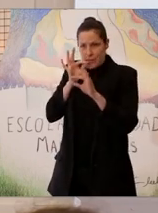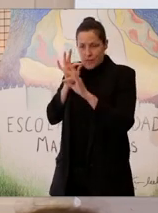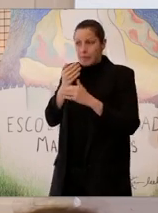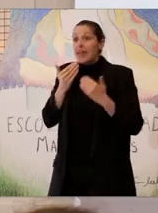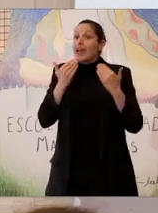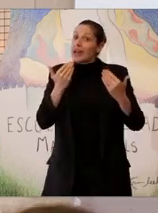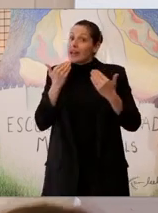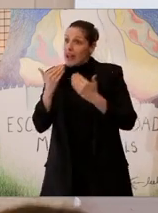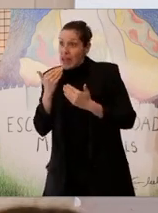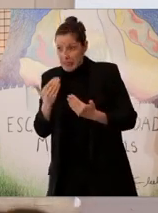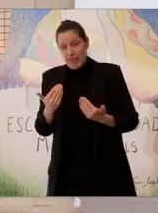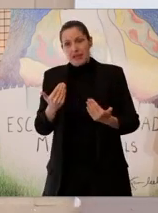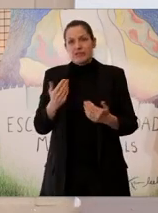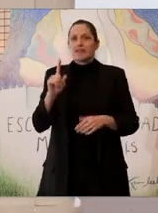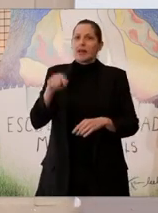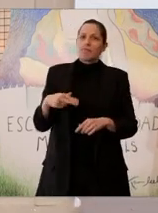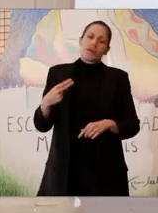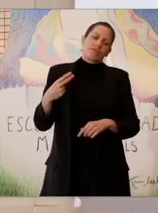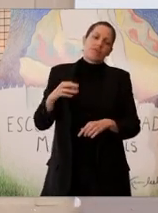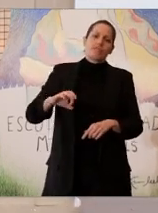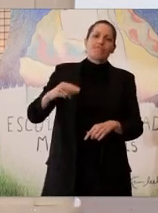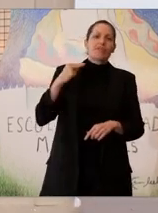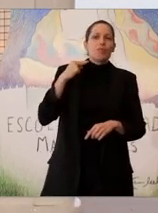muchísimas gracias, ya lo dije antes, a la Diputación de Pontevedra por